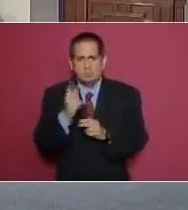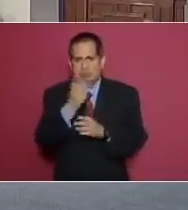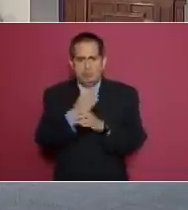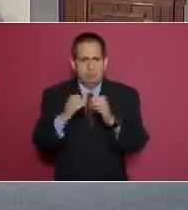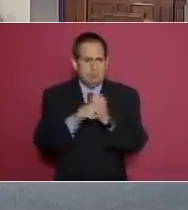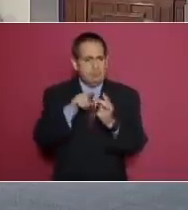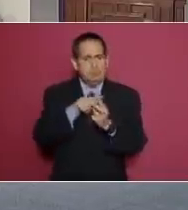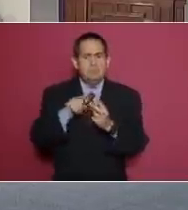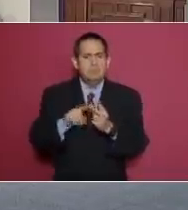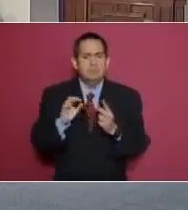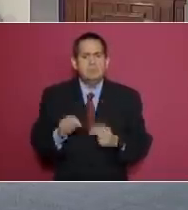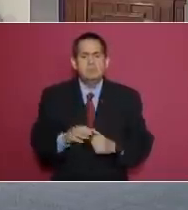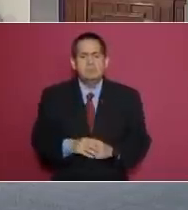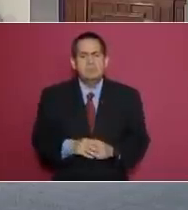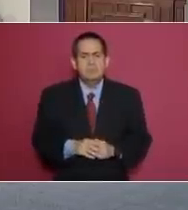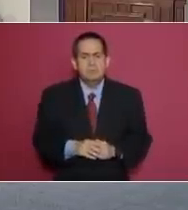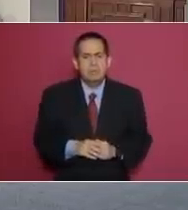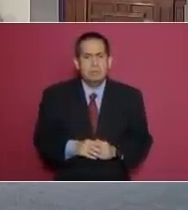cosas.